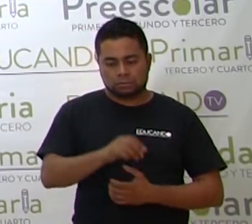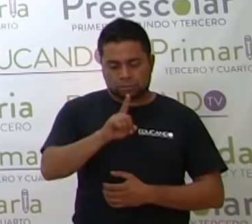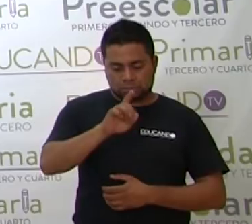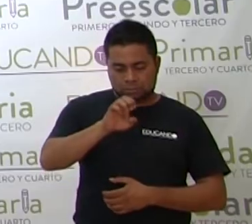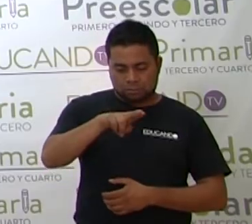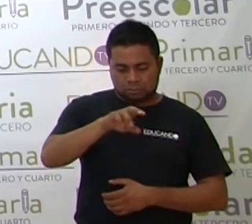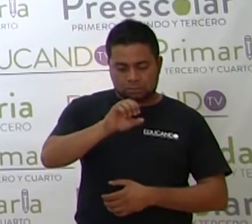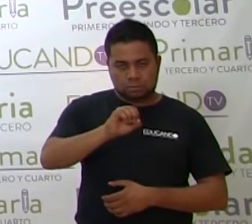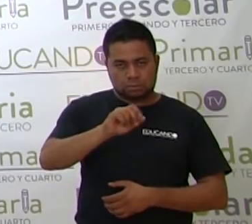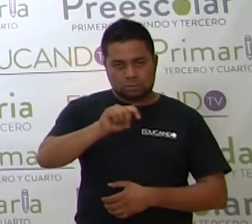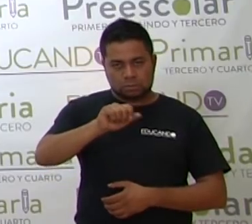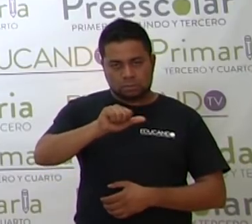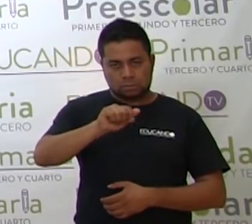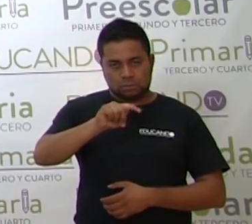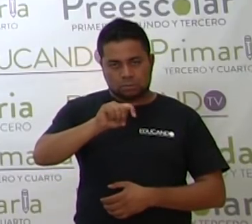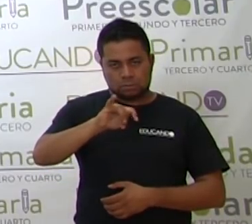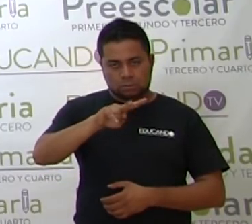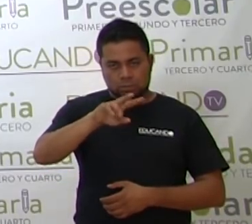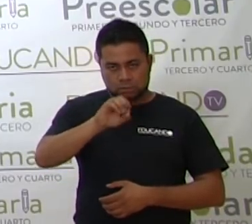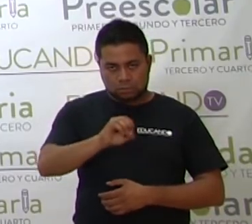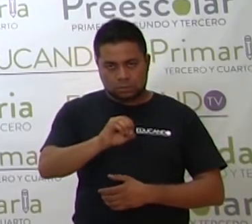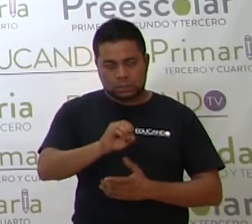denotativo